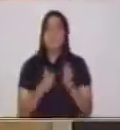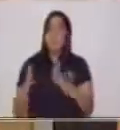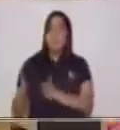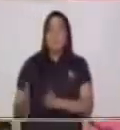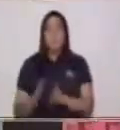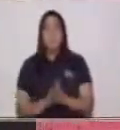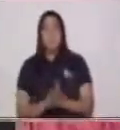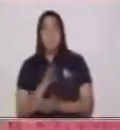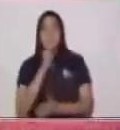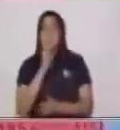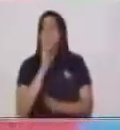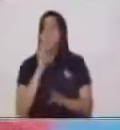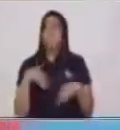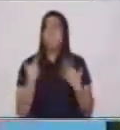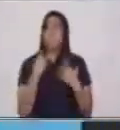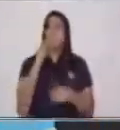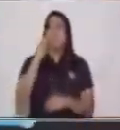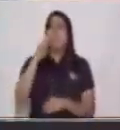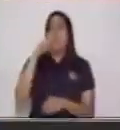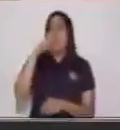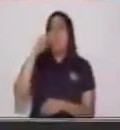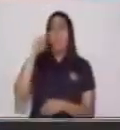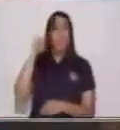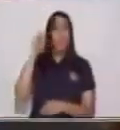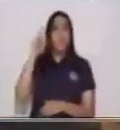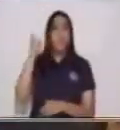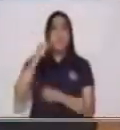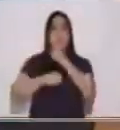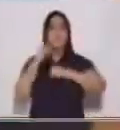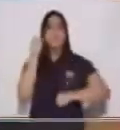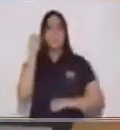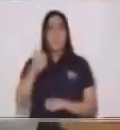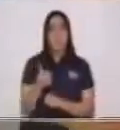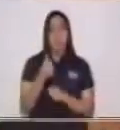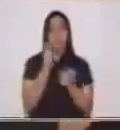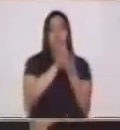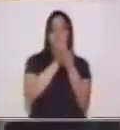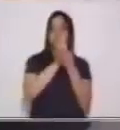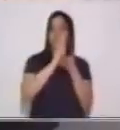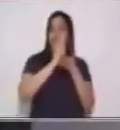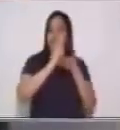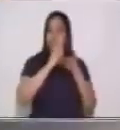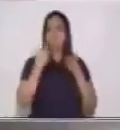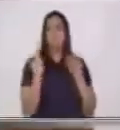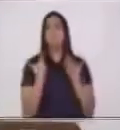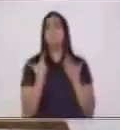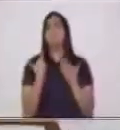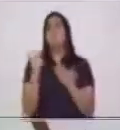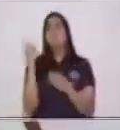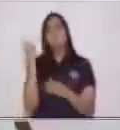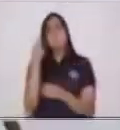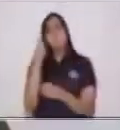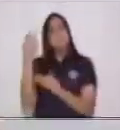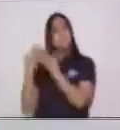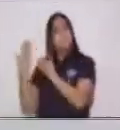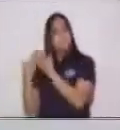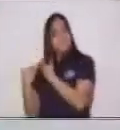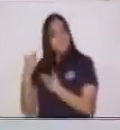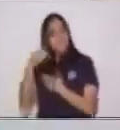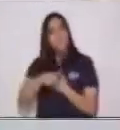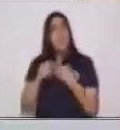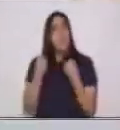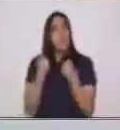poquito sobre la ortografía literal. Hemos estado viendo aspectos que son importantes tanto en la redacción